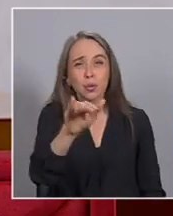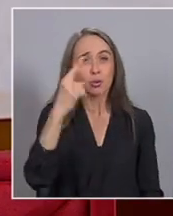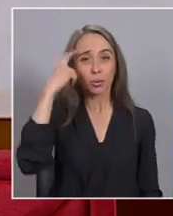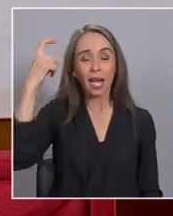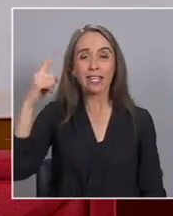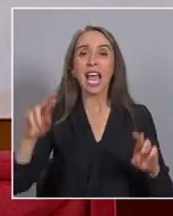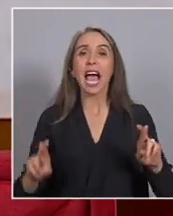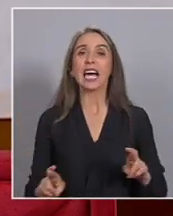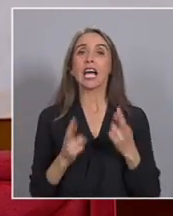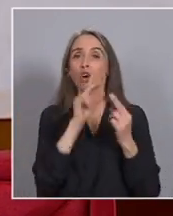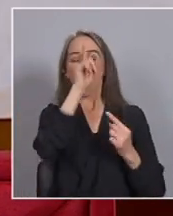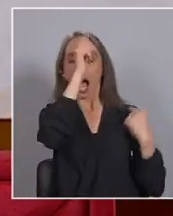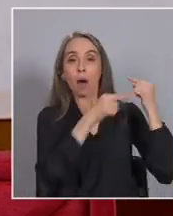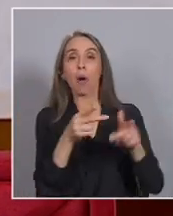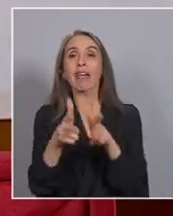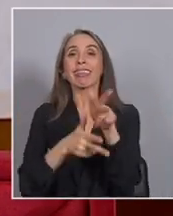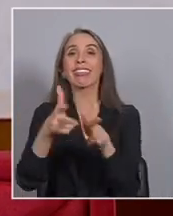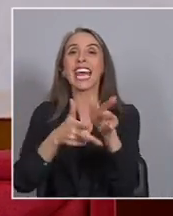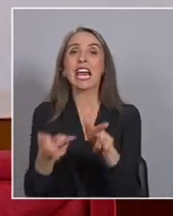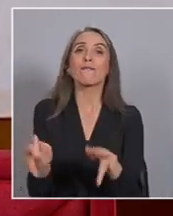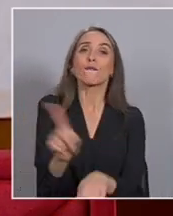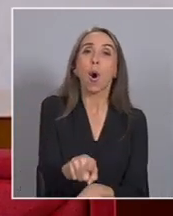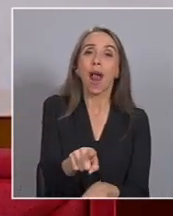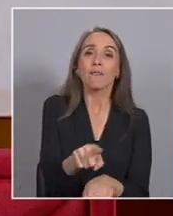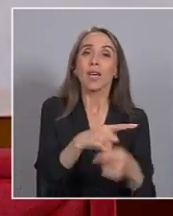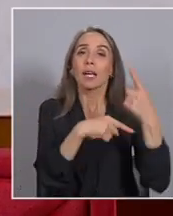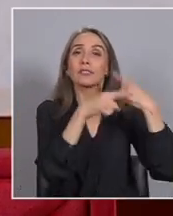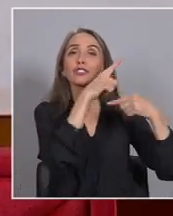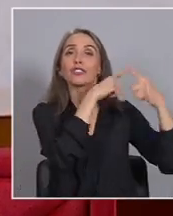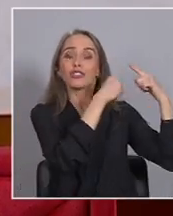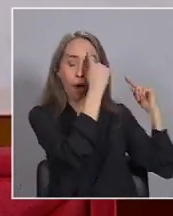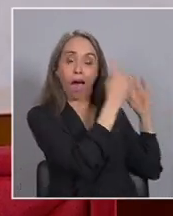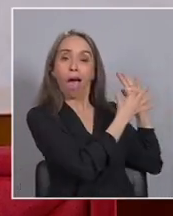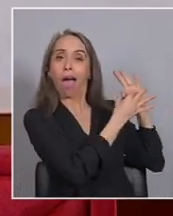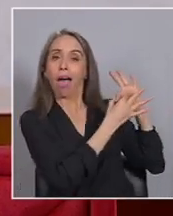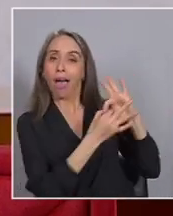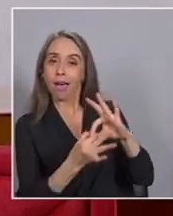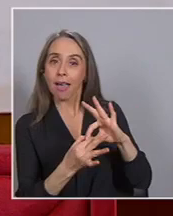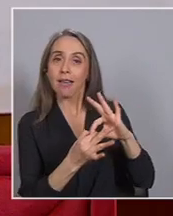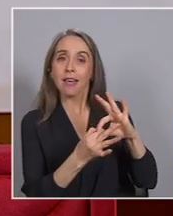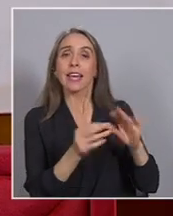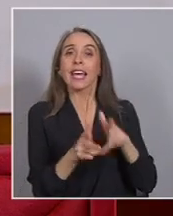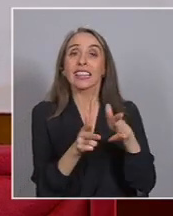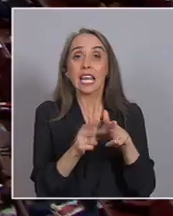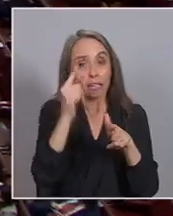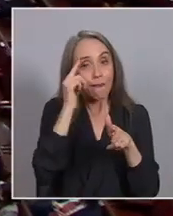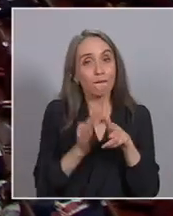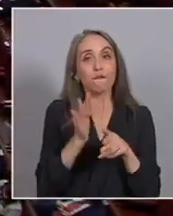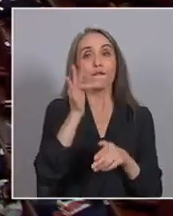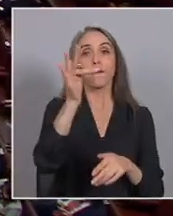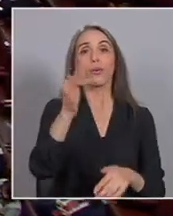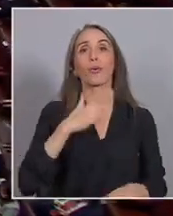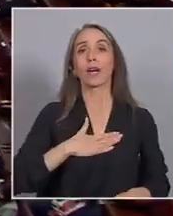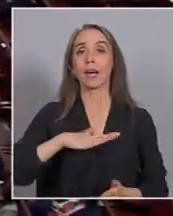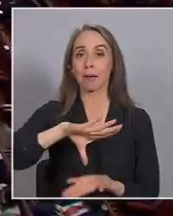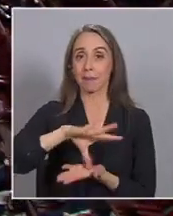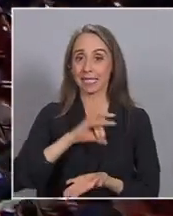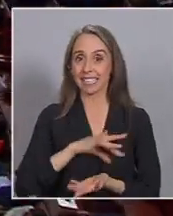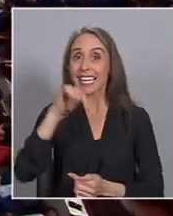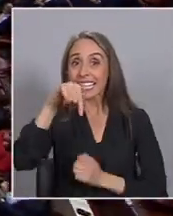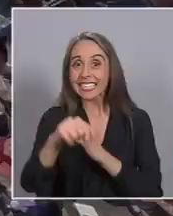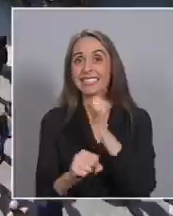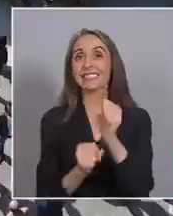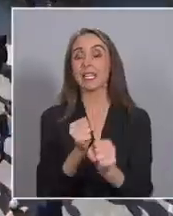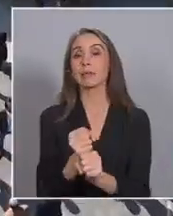a recuperar nuestra tradición ferroviaria que nos conecta con nuestra historia, a la vez que nos muestra el futuro que queremos para Chile. Y este